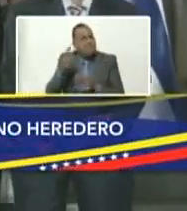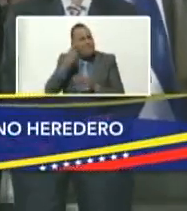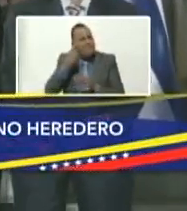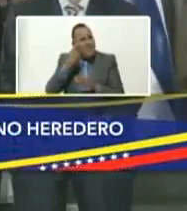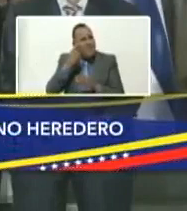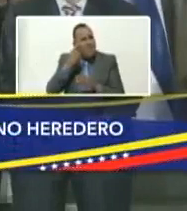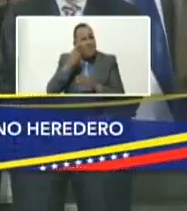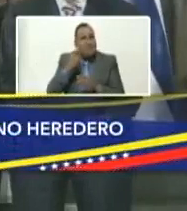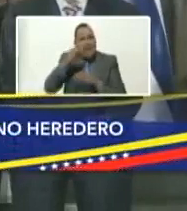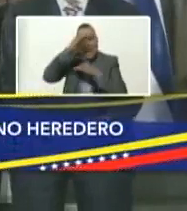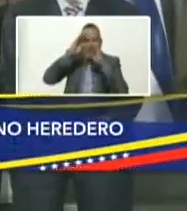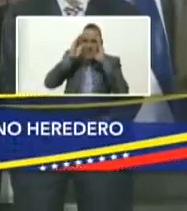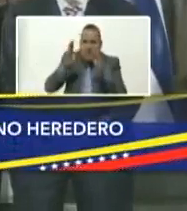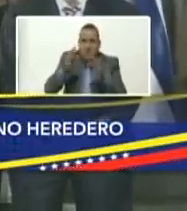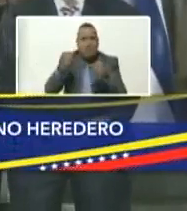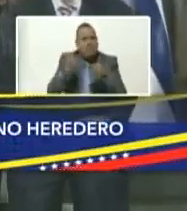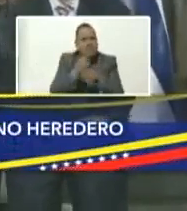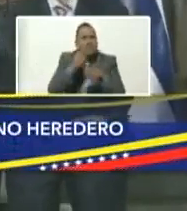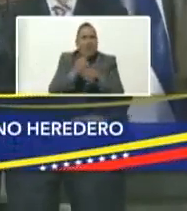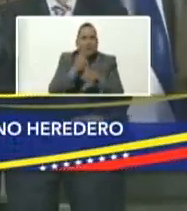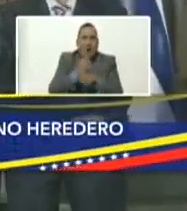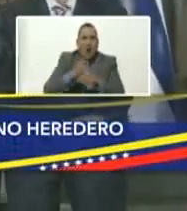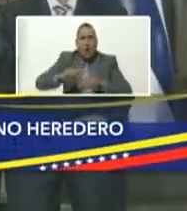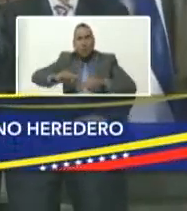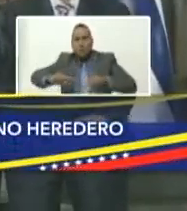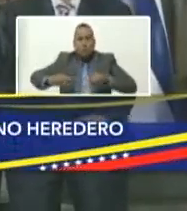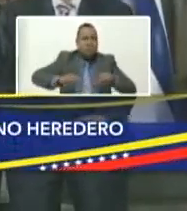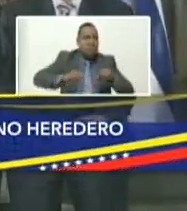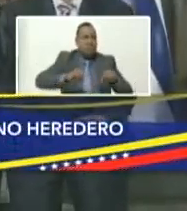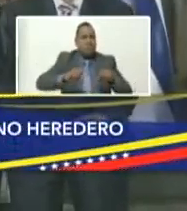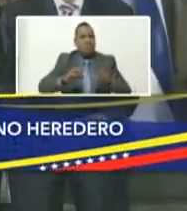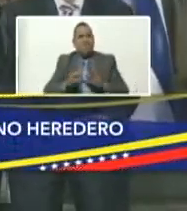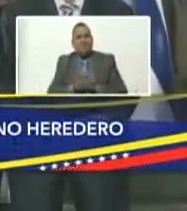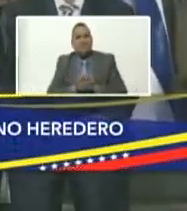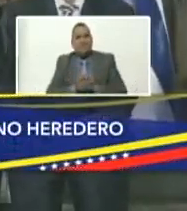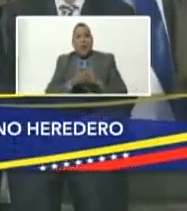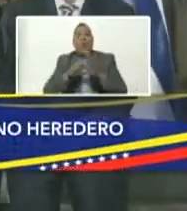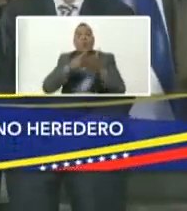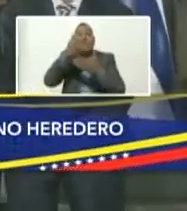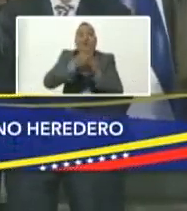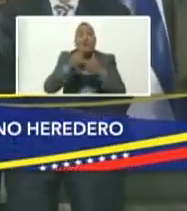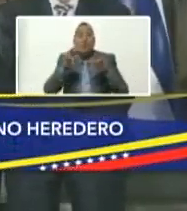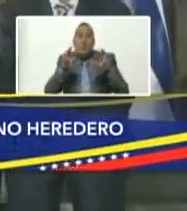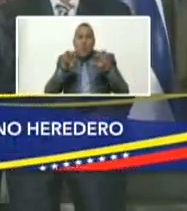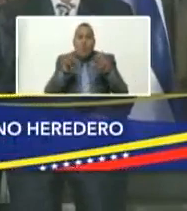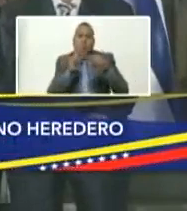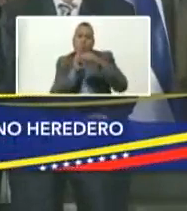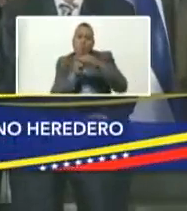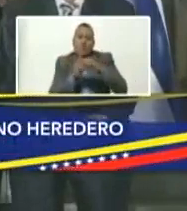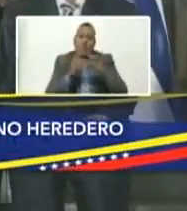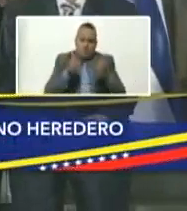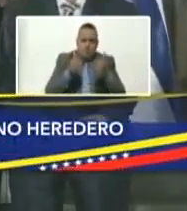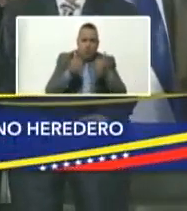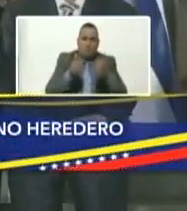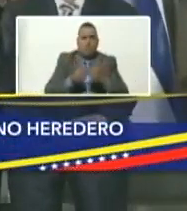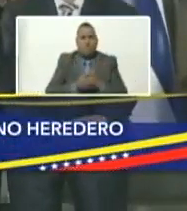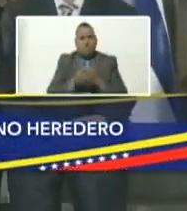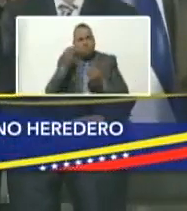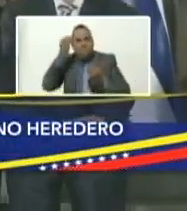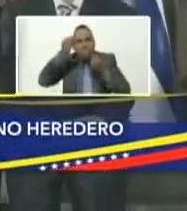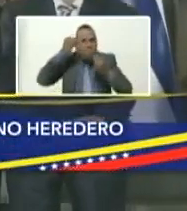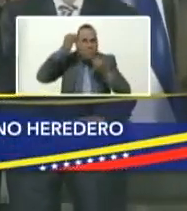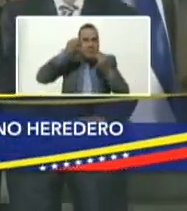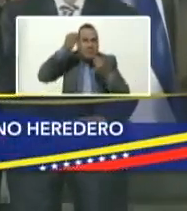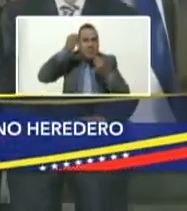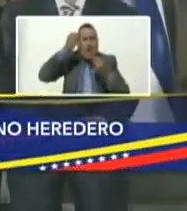coordinaciones, del trabajo. Tenemos buenos y nuevos proyectos. Estamos pensando en